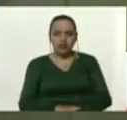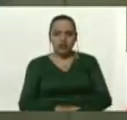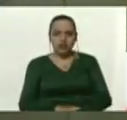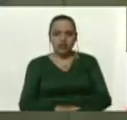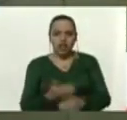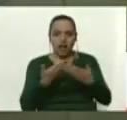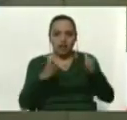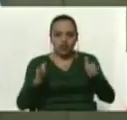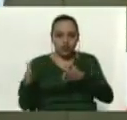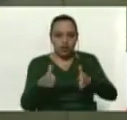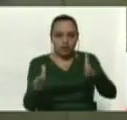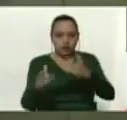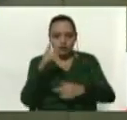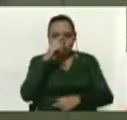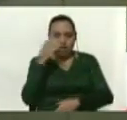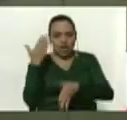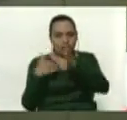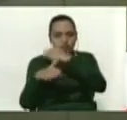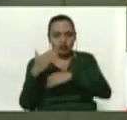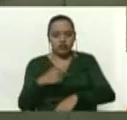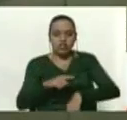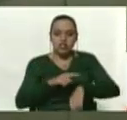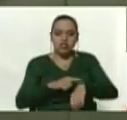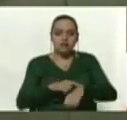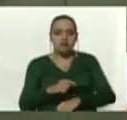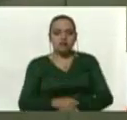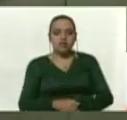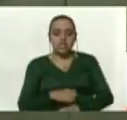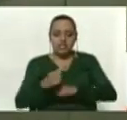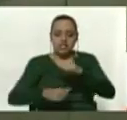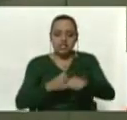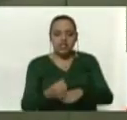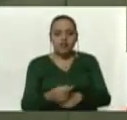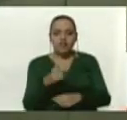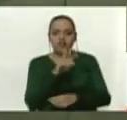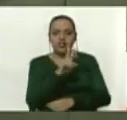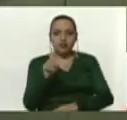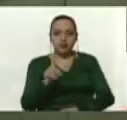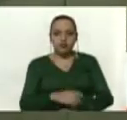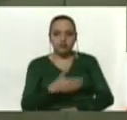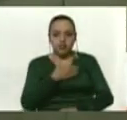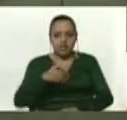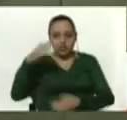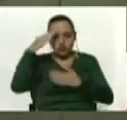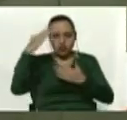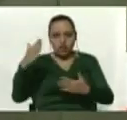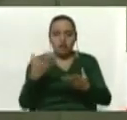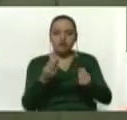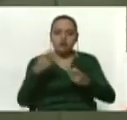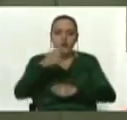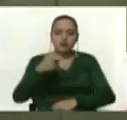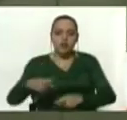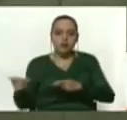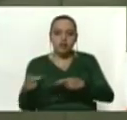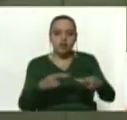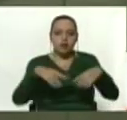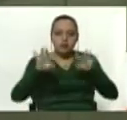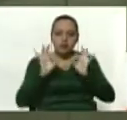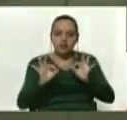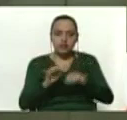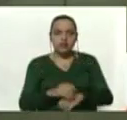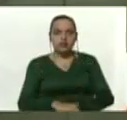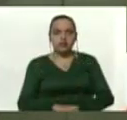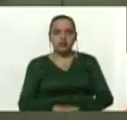abrieron el camino hacia un tiempo nuevo del siglo XXI. Quiero saludar a varios invitados especiales,